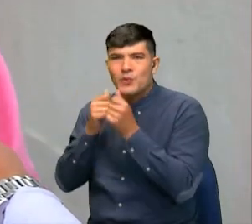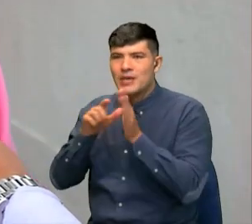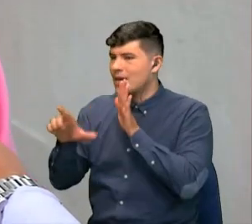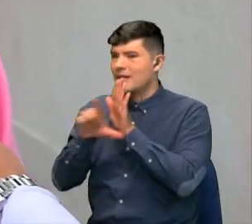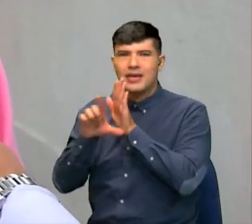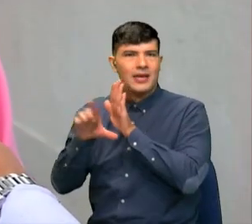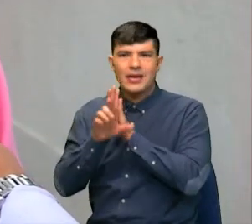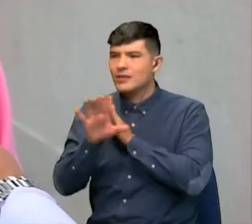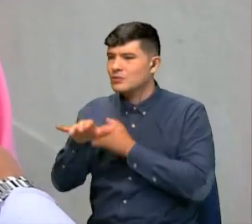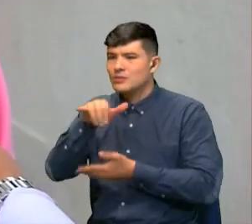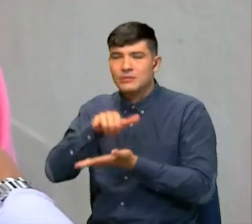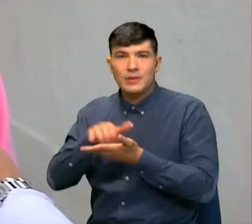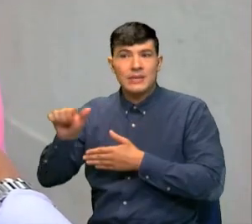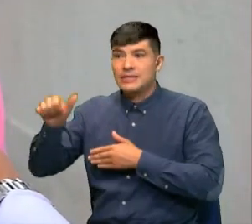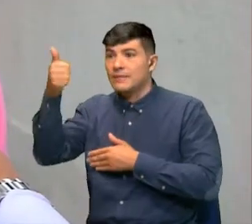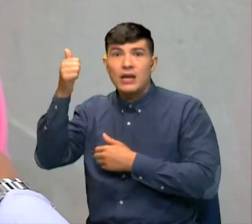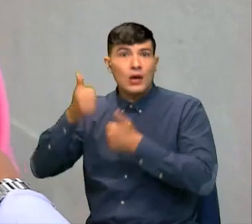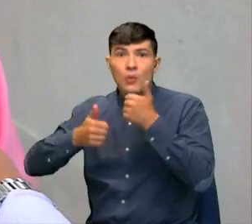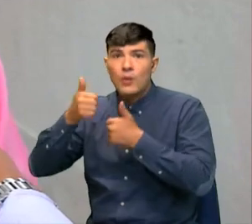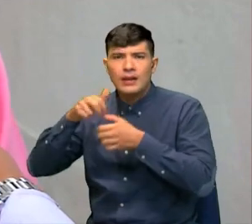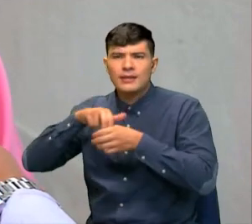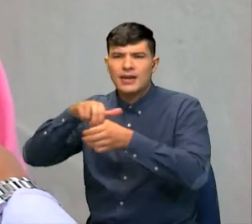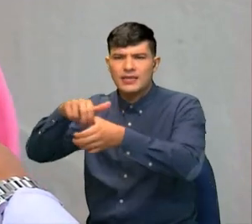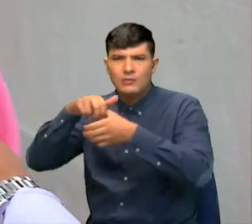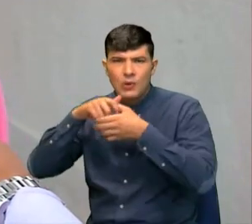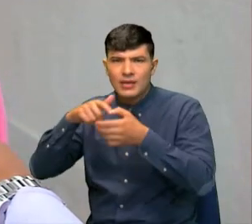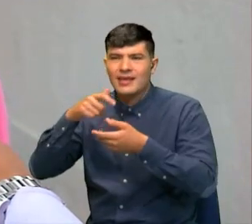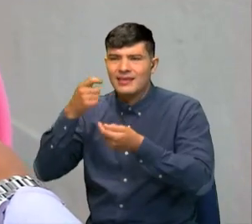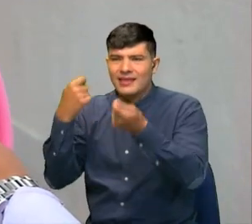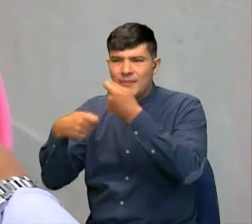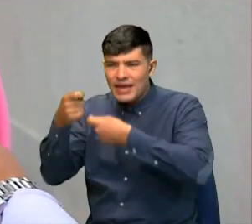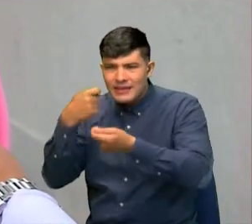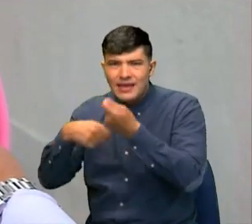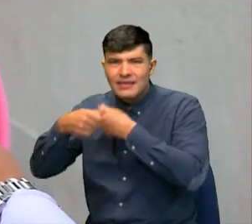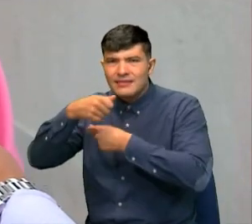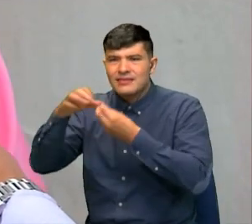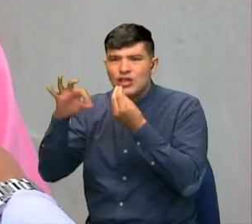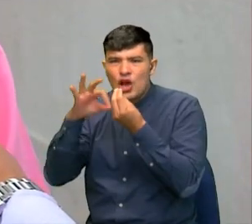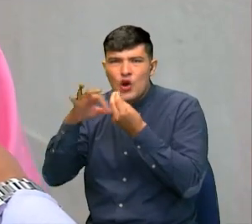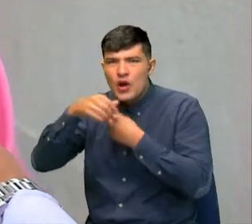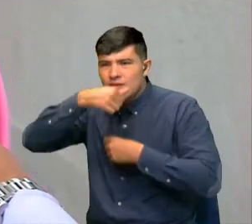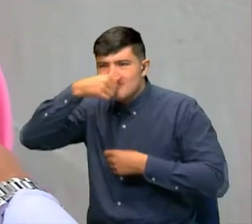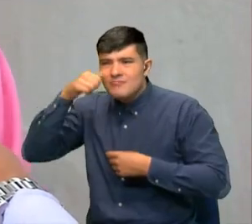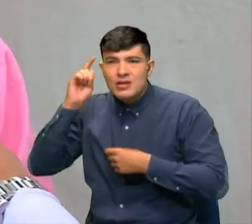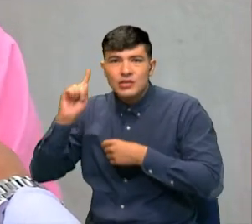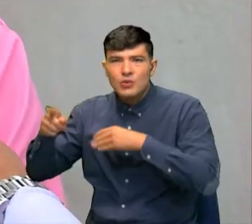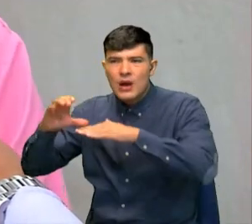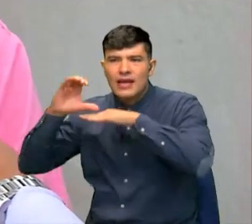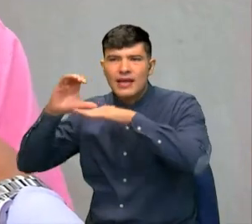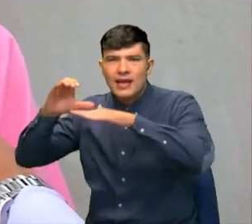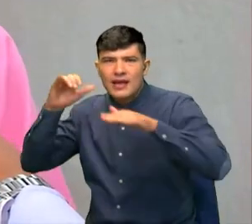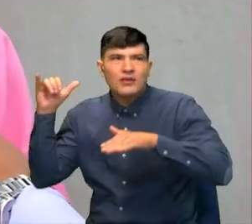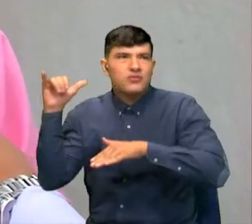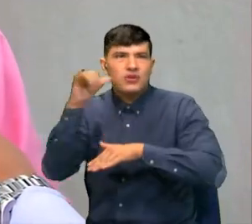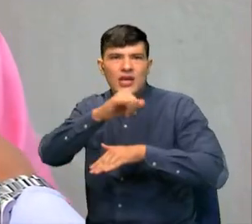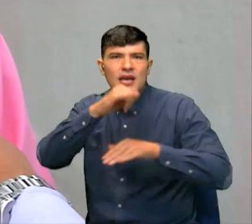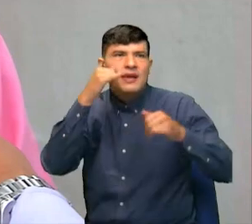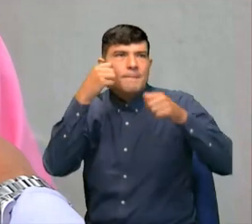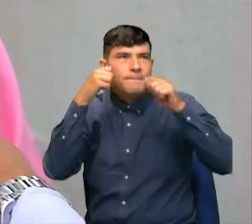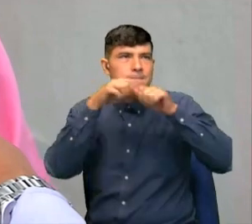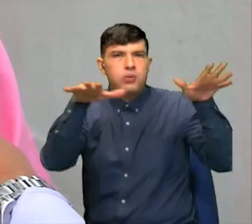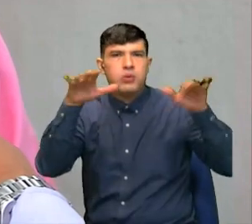frontera no sólo la principal que es el tráfico de narcóticos el clorhidrato de cocaína que sale del catatumbo y que va hacia los mercados internacionales